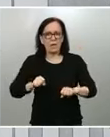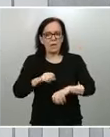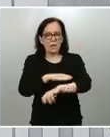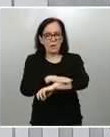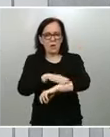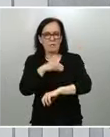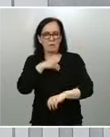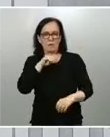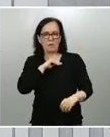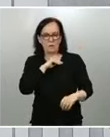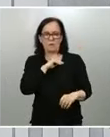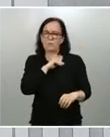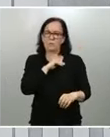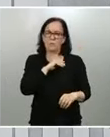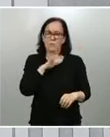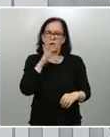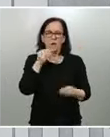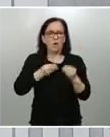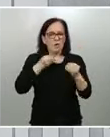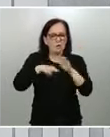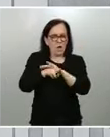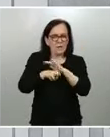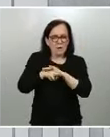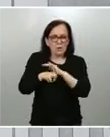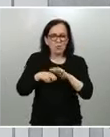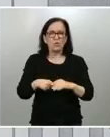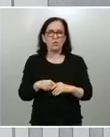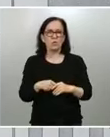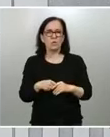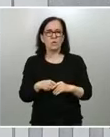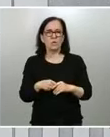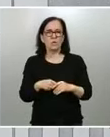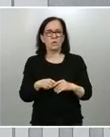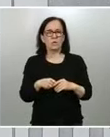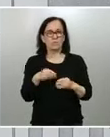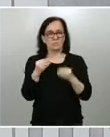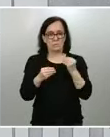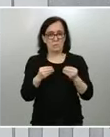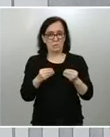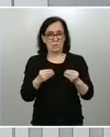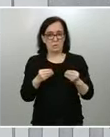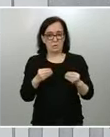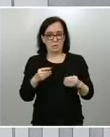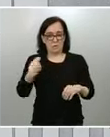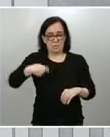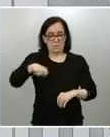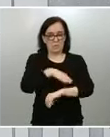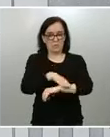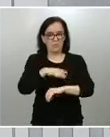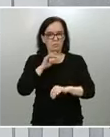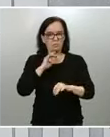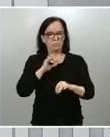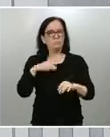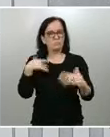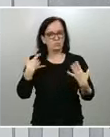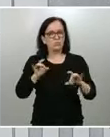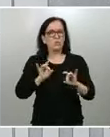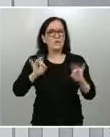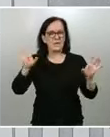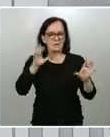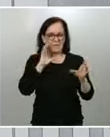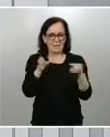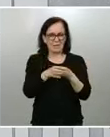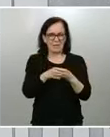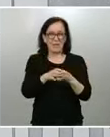puso medios y mostró especialmente presidente el gobierno mucha sensibilidad en este colectivo quiero recordar que ya el 5 de marzo